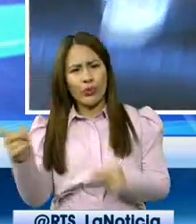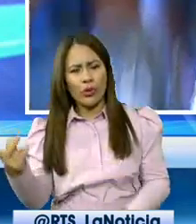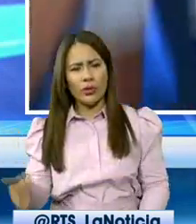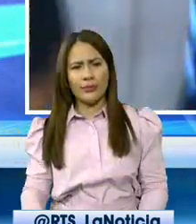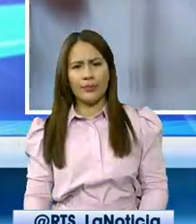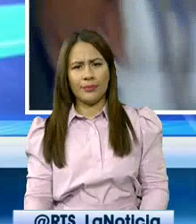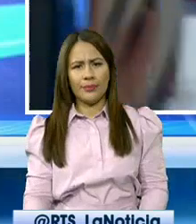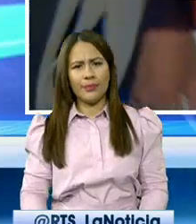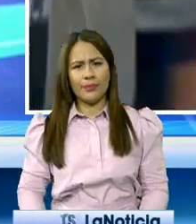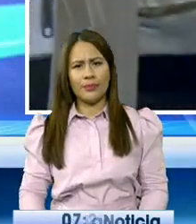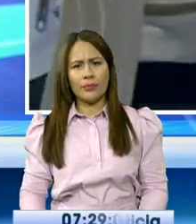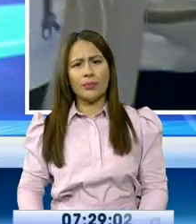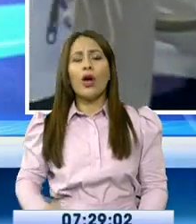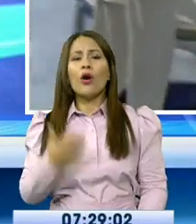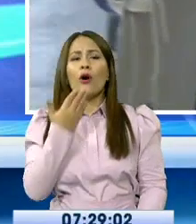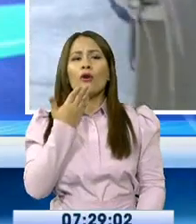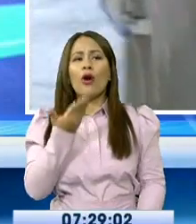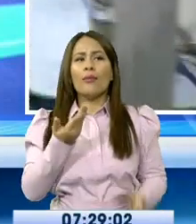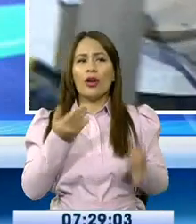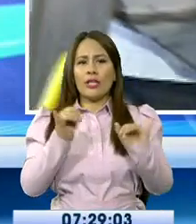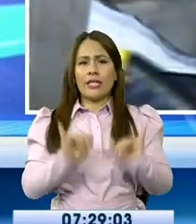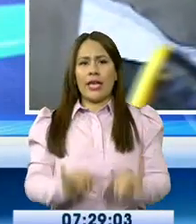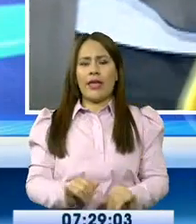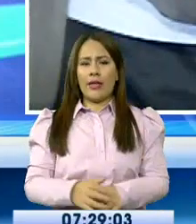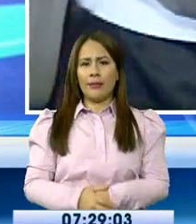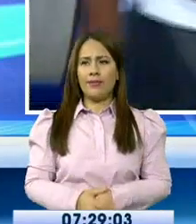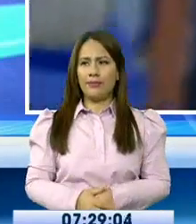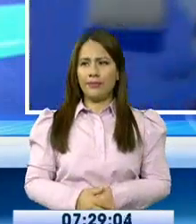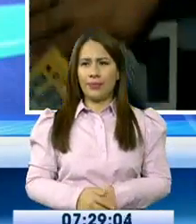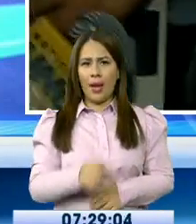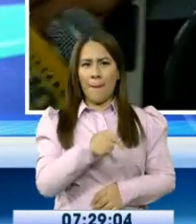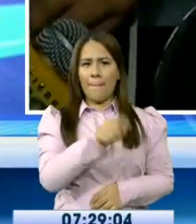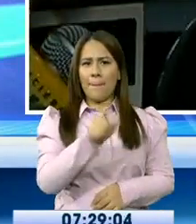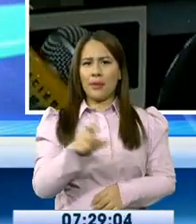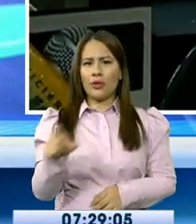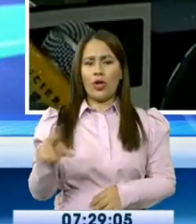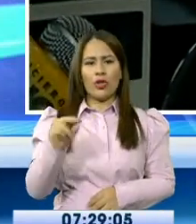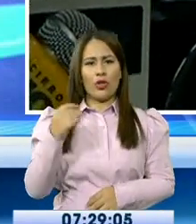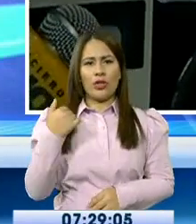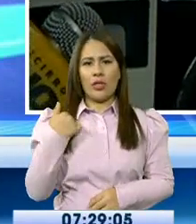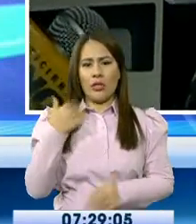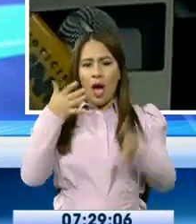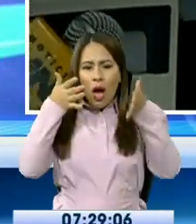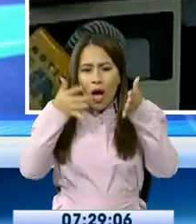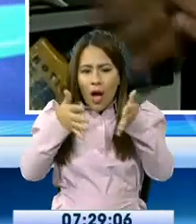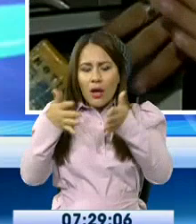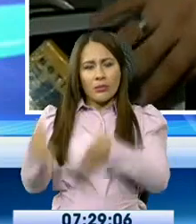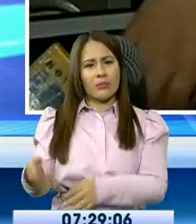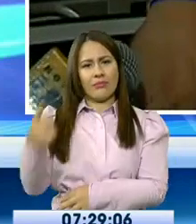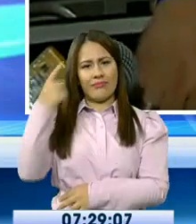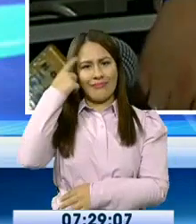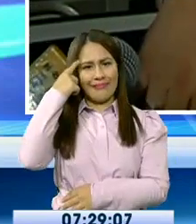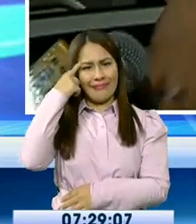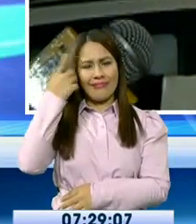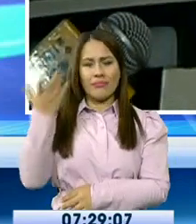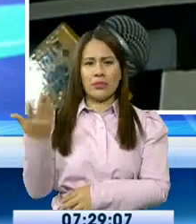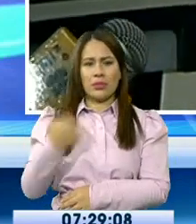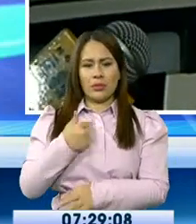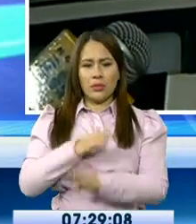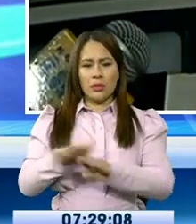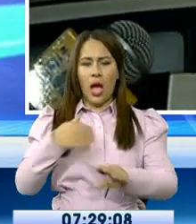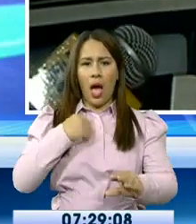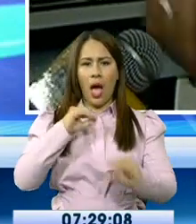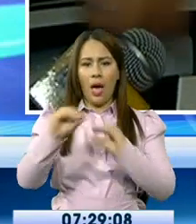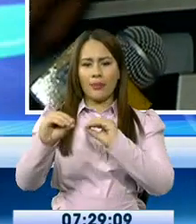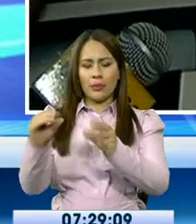se van a quedar, pues? ¿Cómo se van a quedar? Esta gente no tiene conciencia. Y lo vamos diciendo, Luisa, lo hemos venido diciendo. Lo hemos